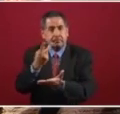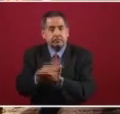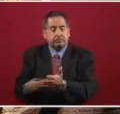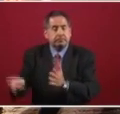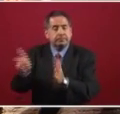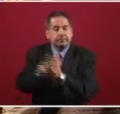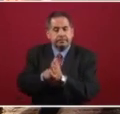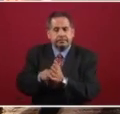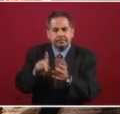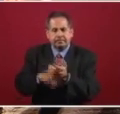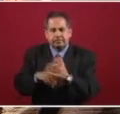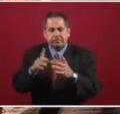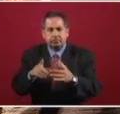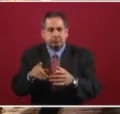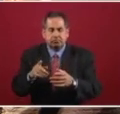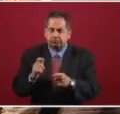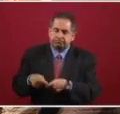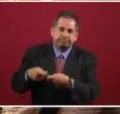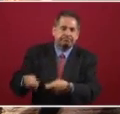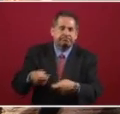plazas ocupadas